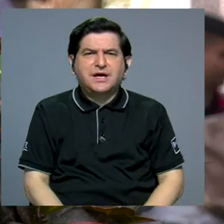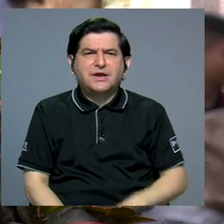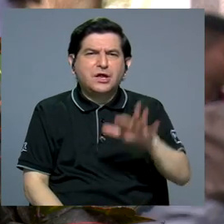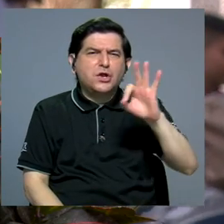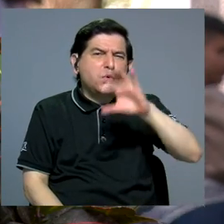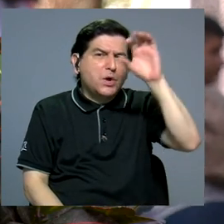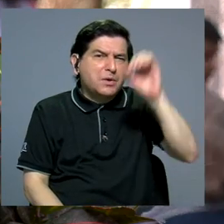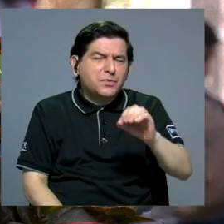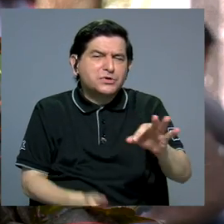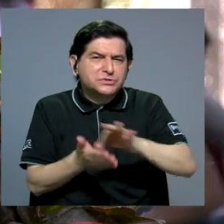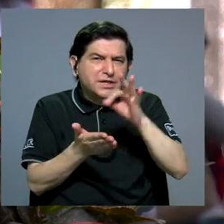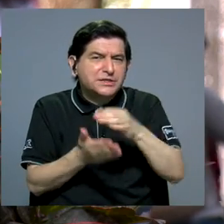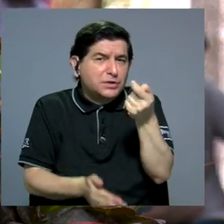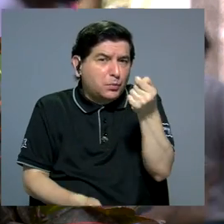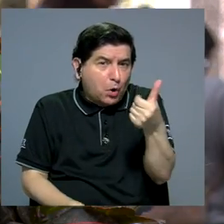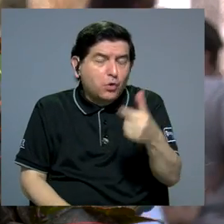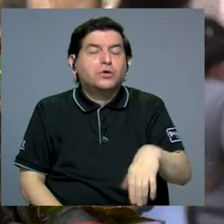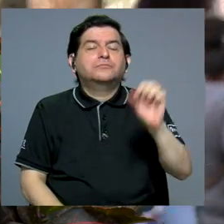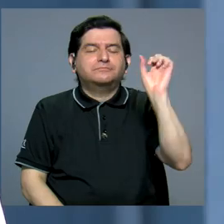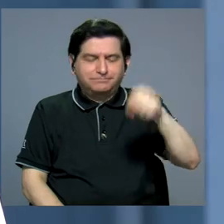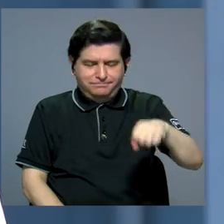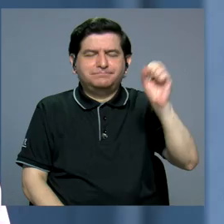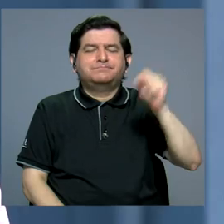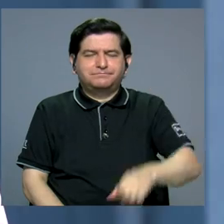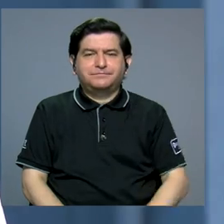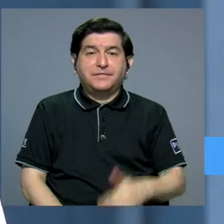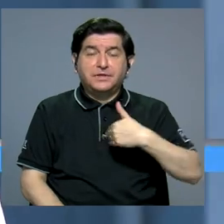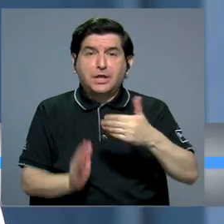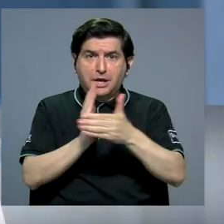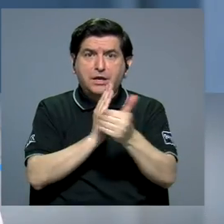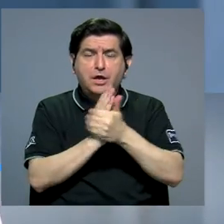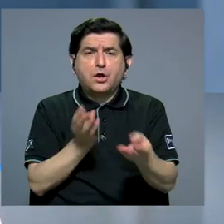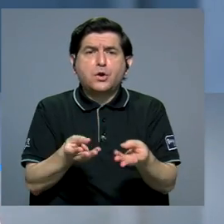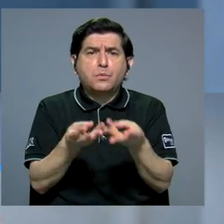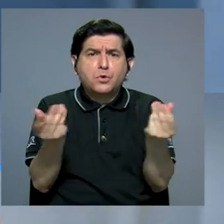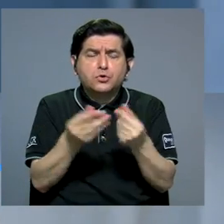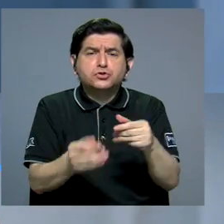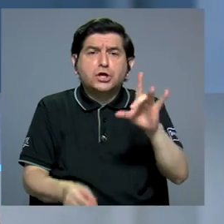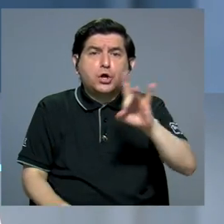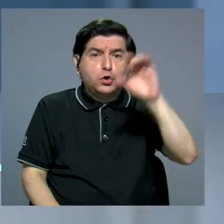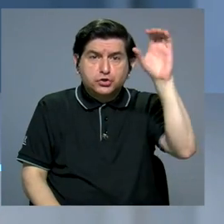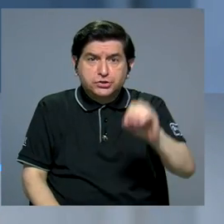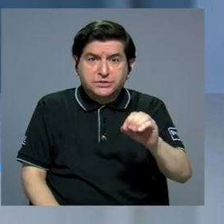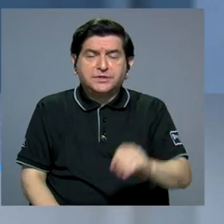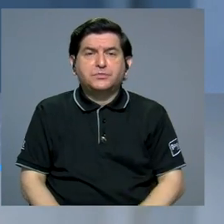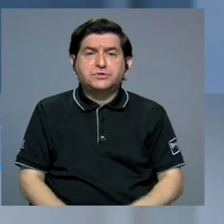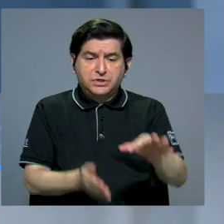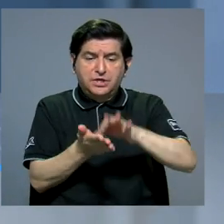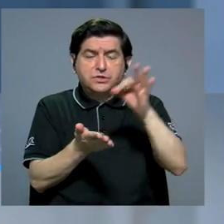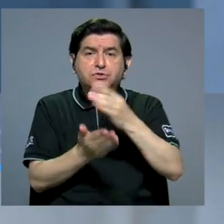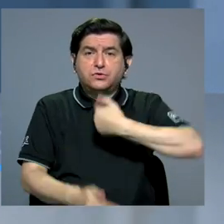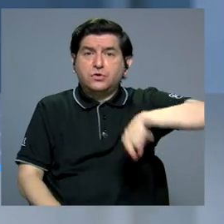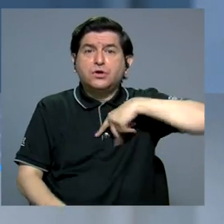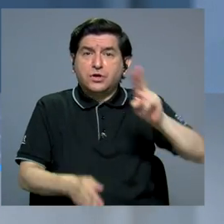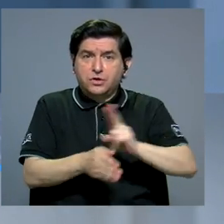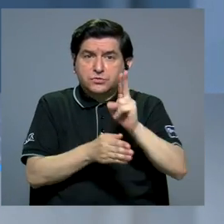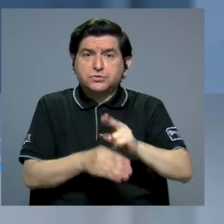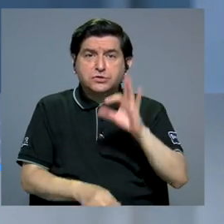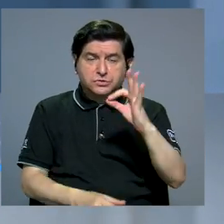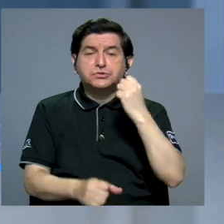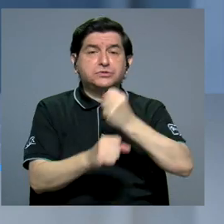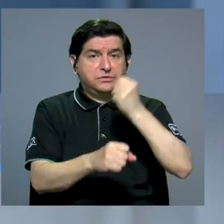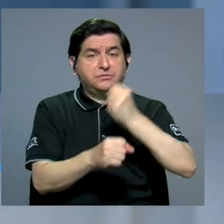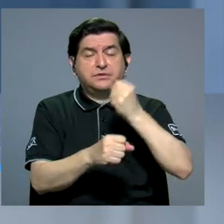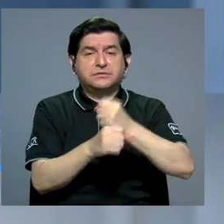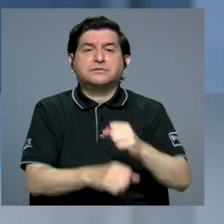Un 9%, por ejemplo, en frijoles es poco. Poco. Tenemos la capacidad de producir un 80% del frijol que consumimos, si hacemos